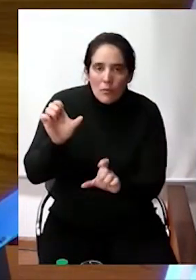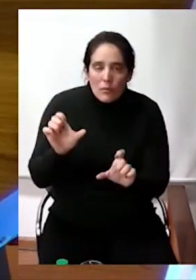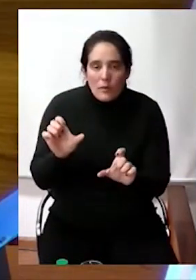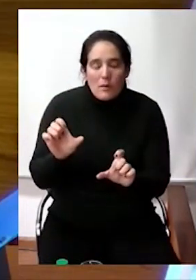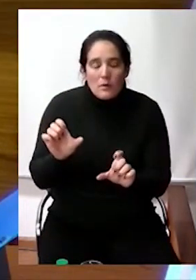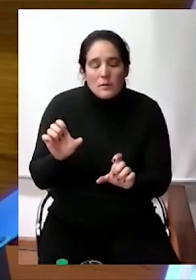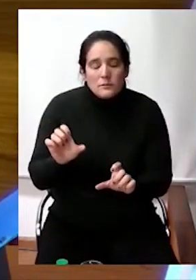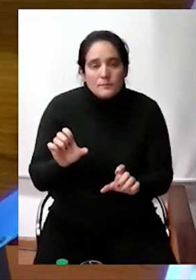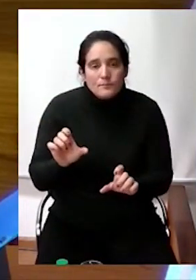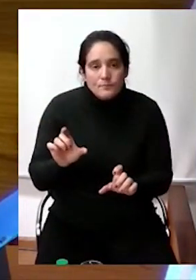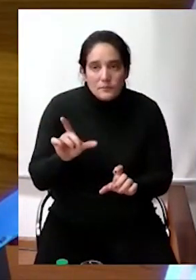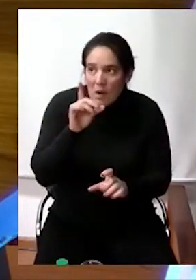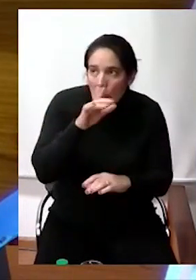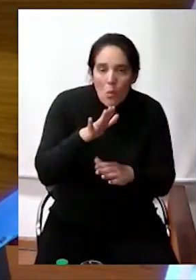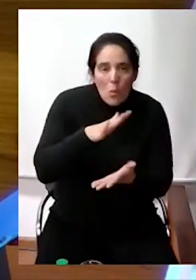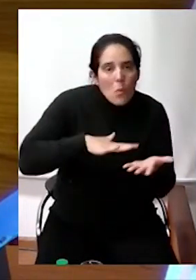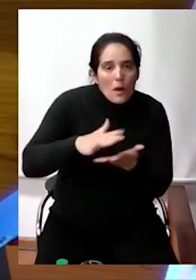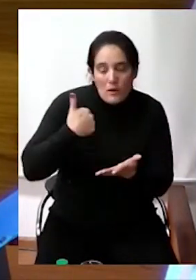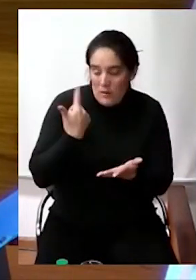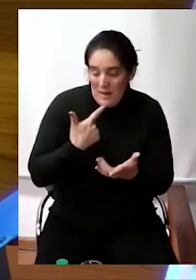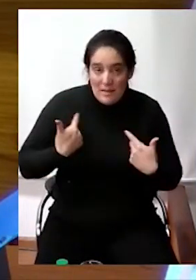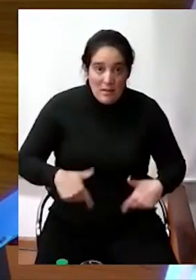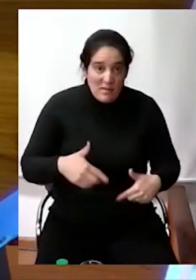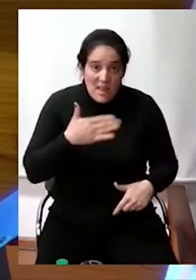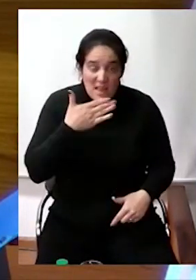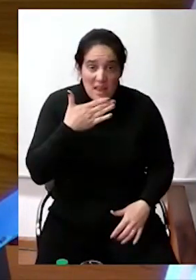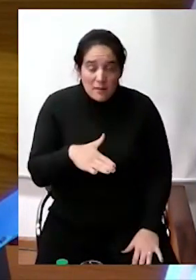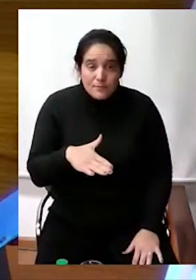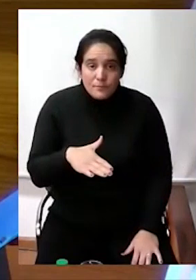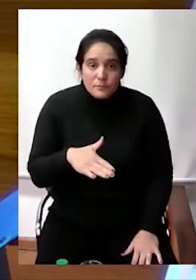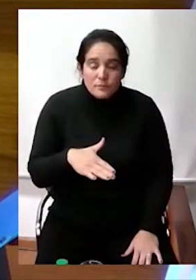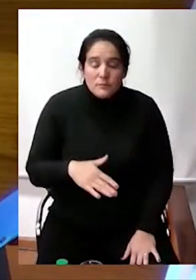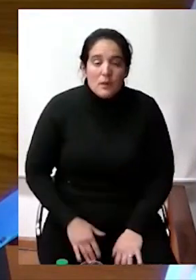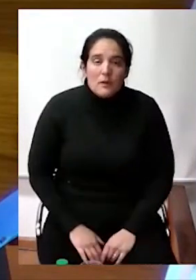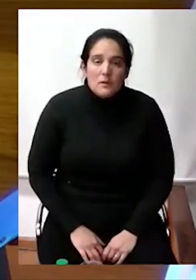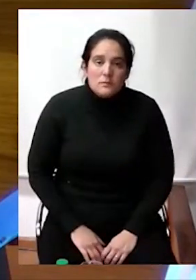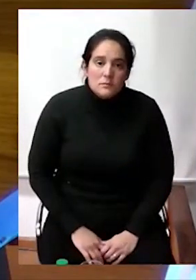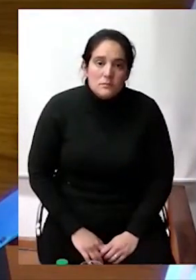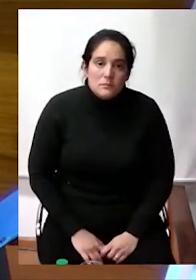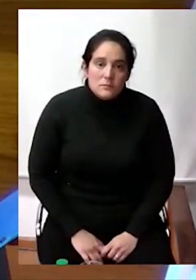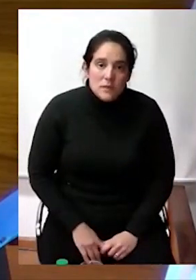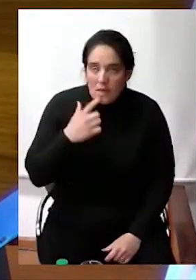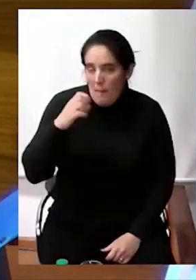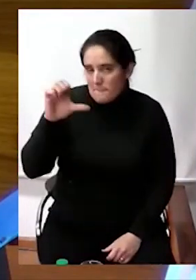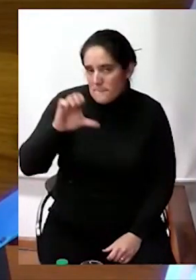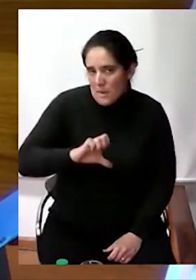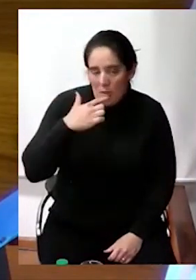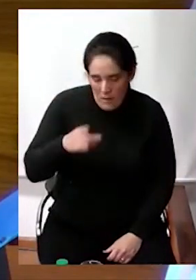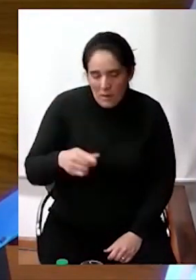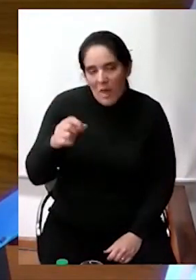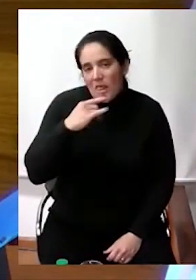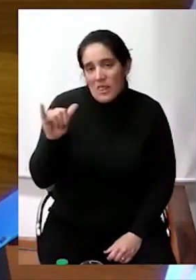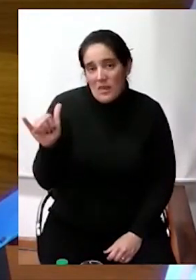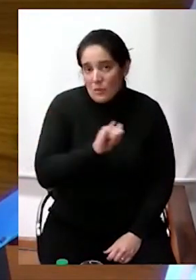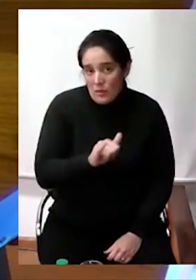en en lugares que nosotros entendemos que que están este actuando mal lo hemos denunciado